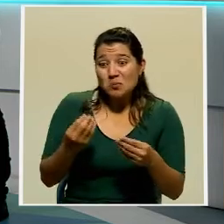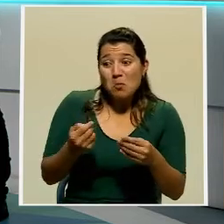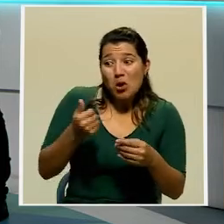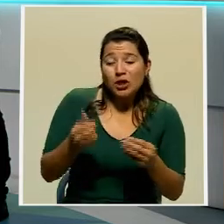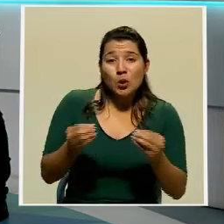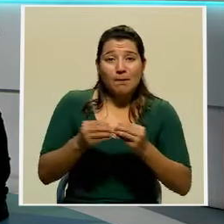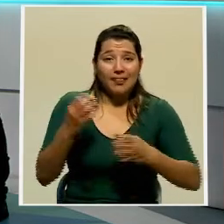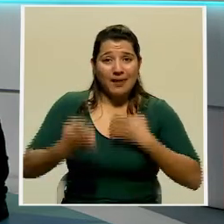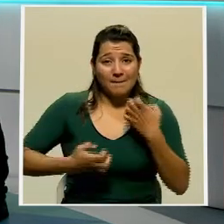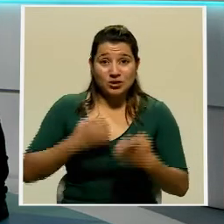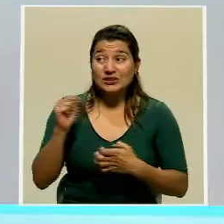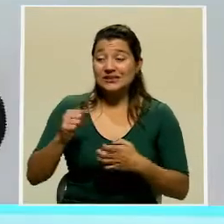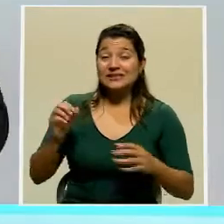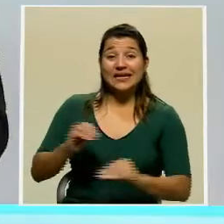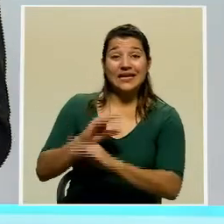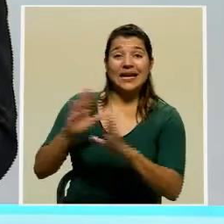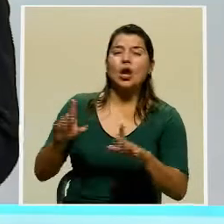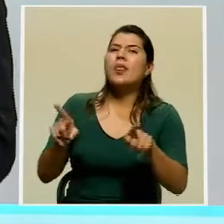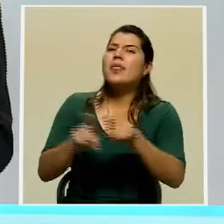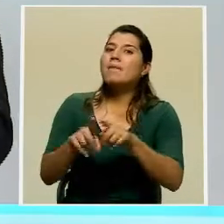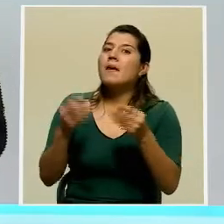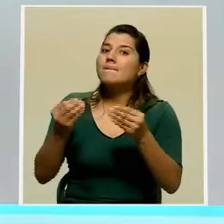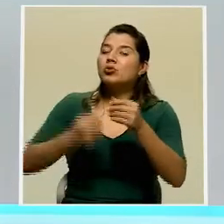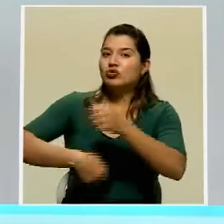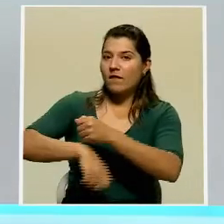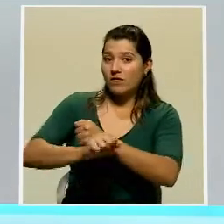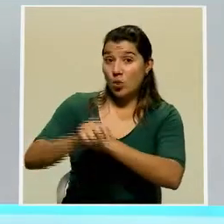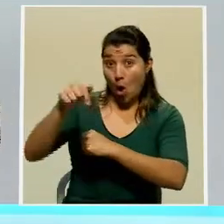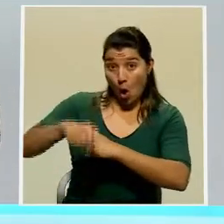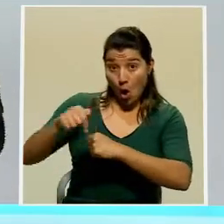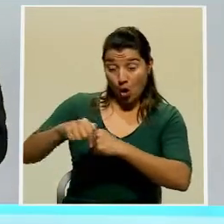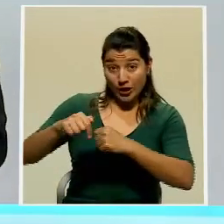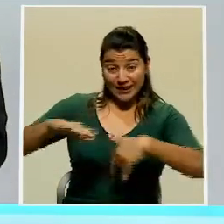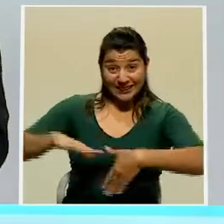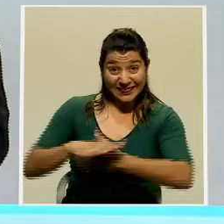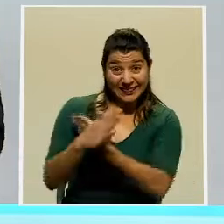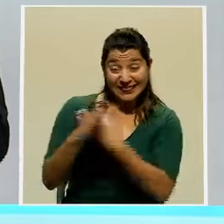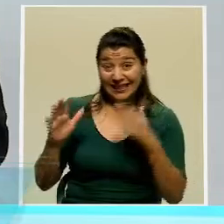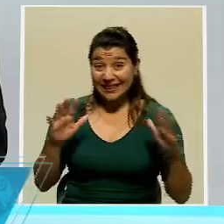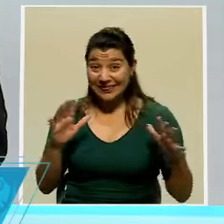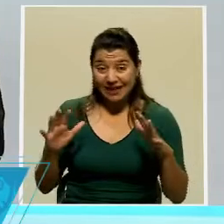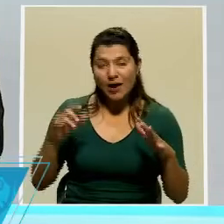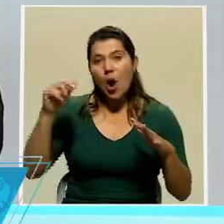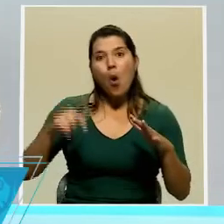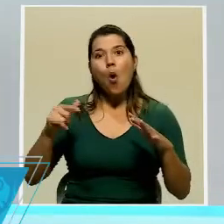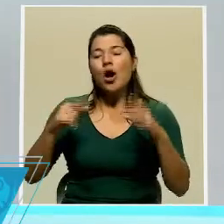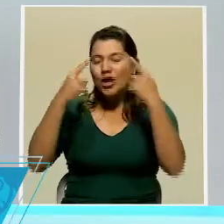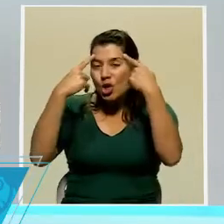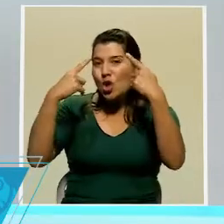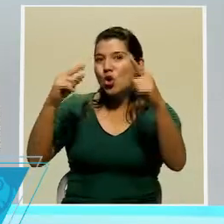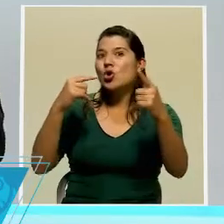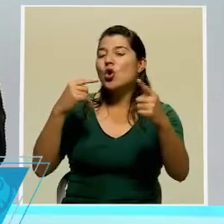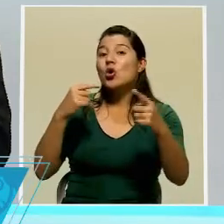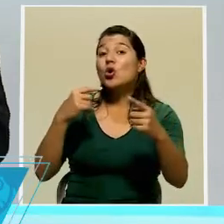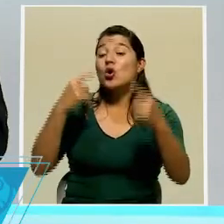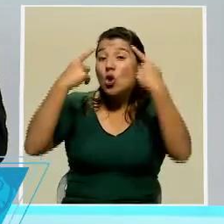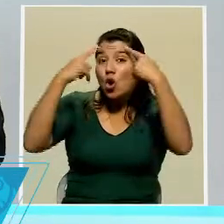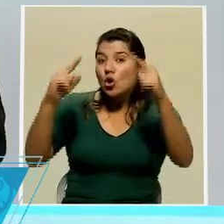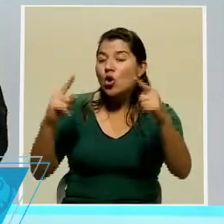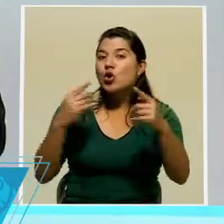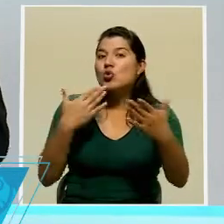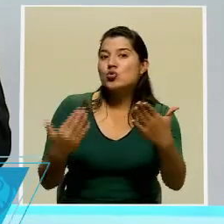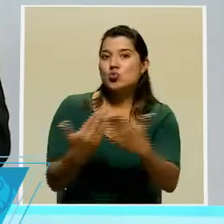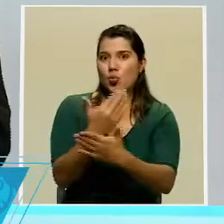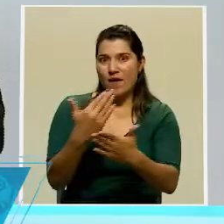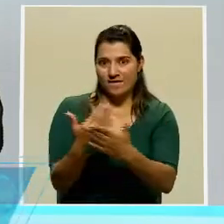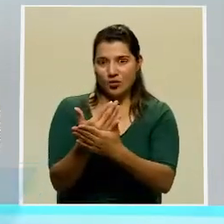este campeonato. Definitivamente, aparte hay mucho fútbol también. Bueno, hoy Keylor Navas, le comento, rompe un récord y se convierte en el futbolista de la CONCACAF más ganador